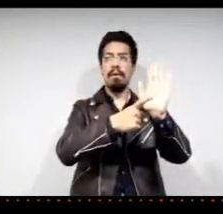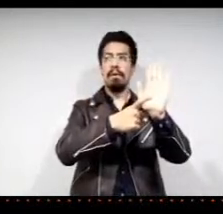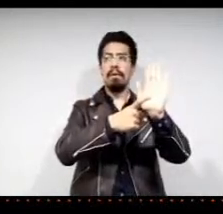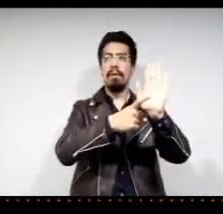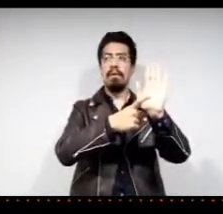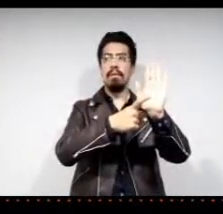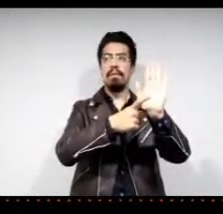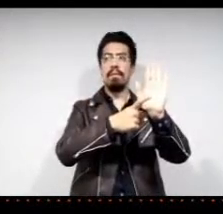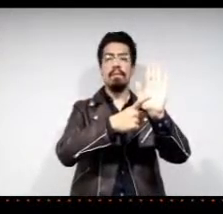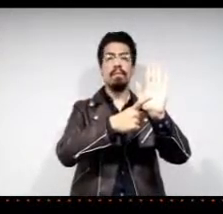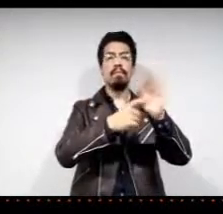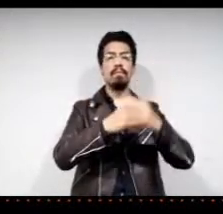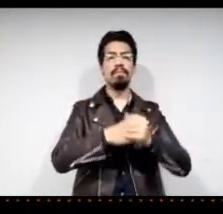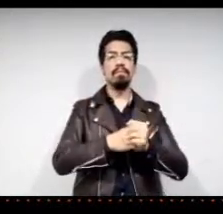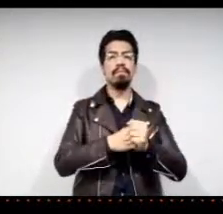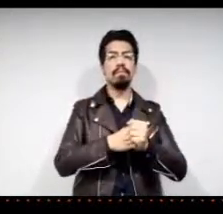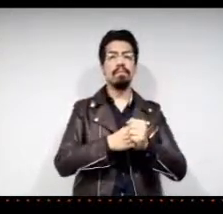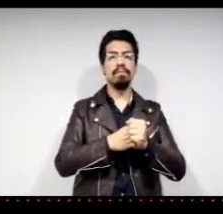viendo en la pantalla.